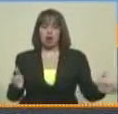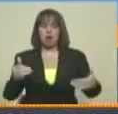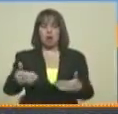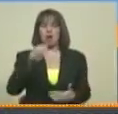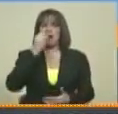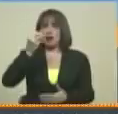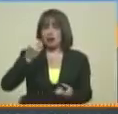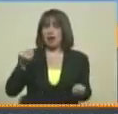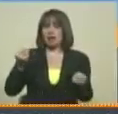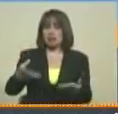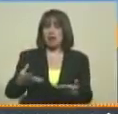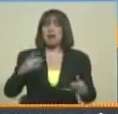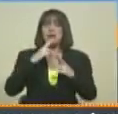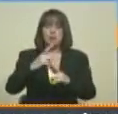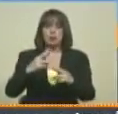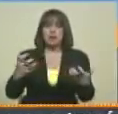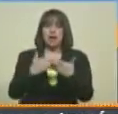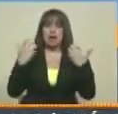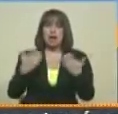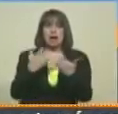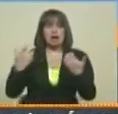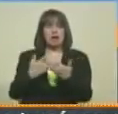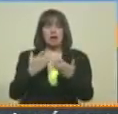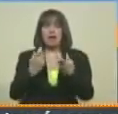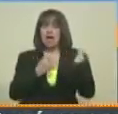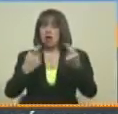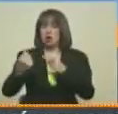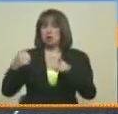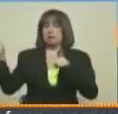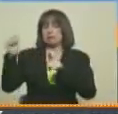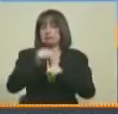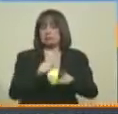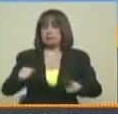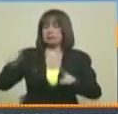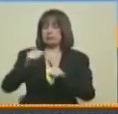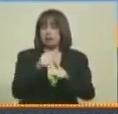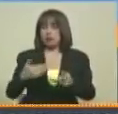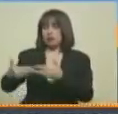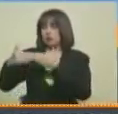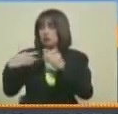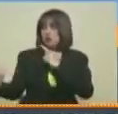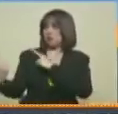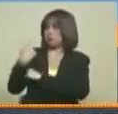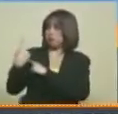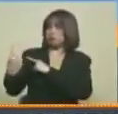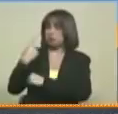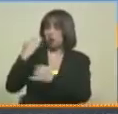de desabastecimiento que la oligarquía nos metió durante todos estos últimos años.